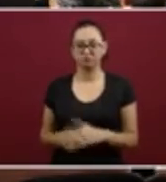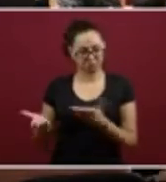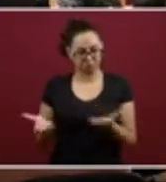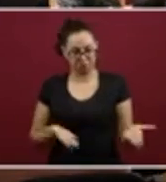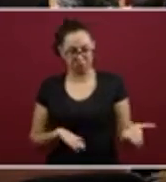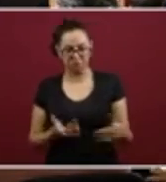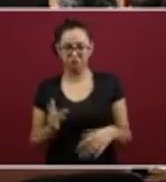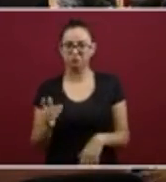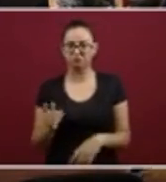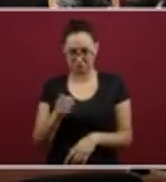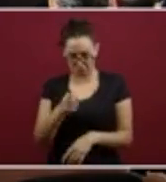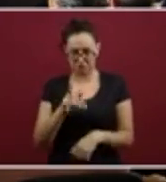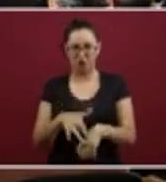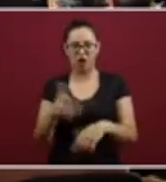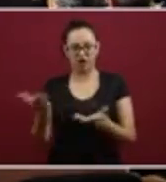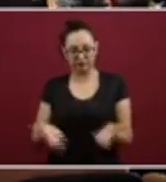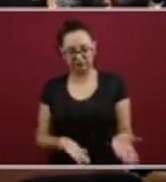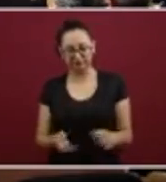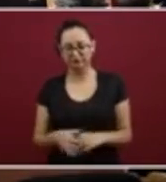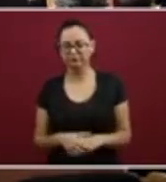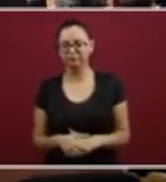te toca exponer.